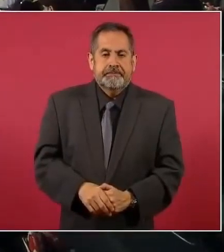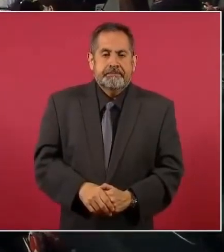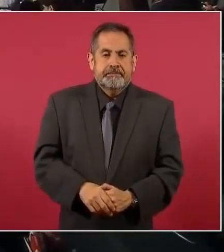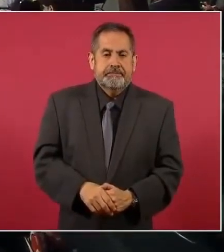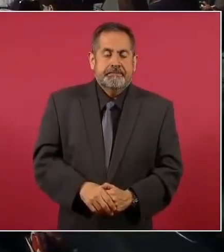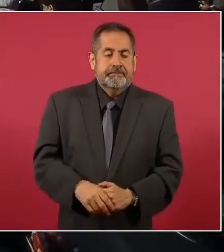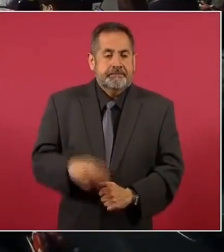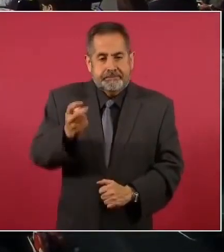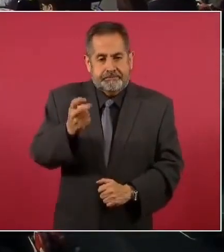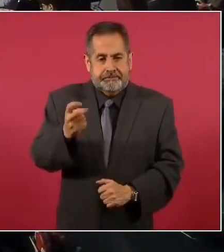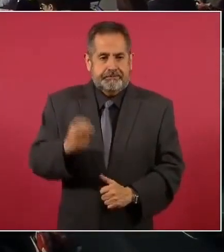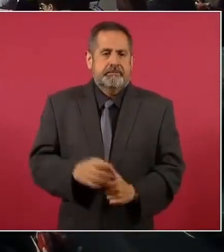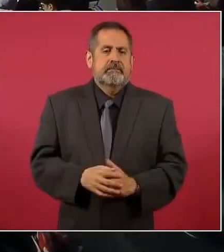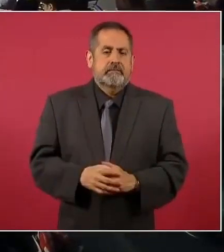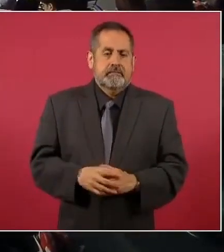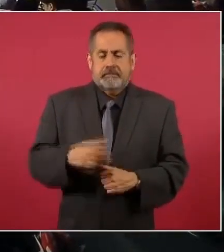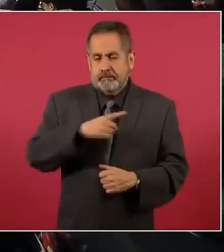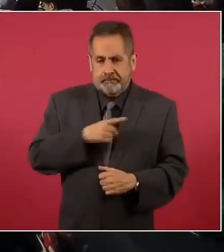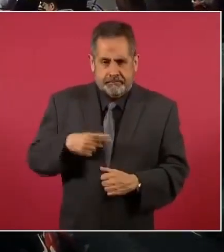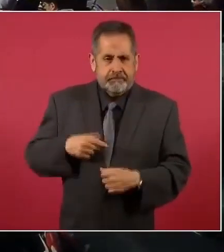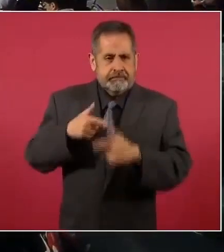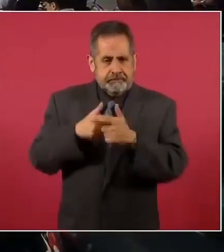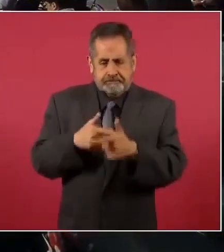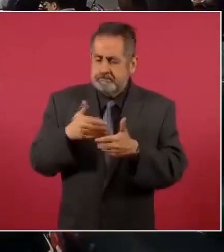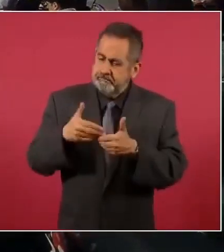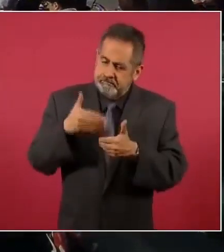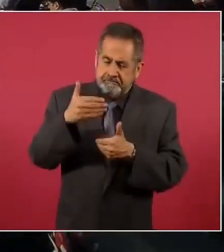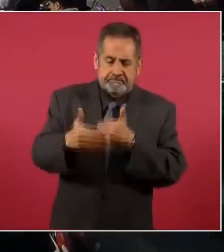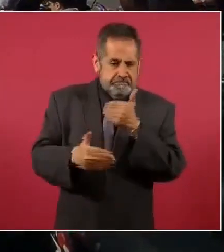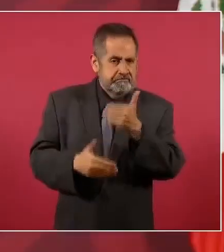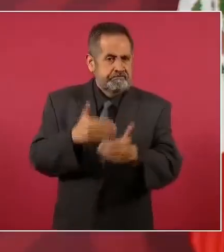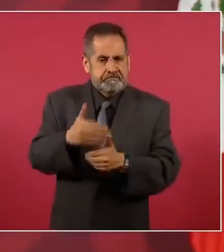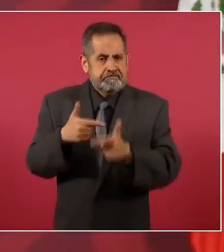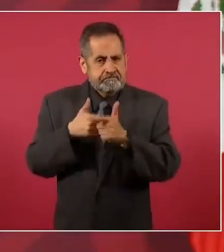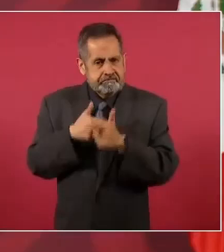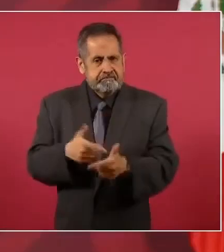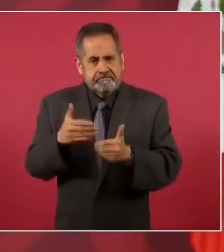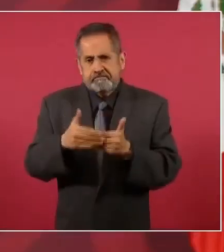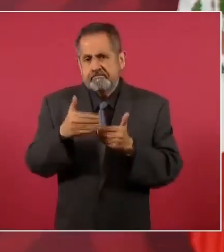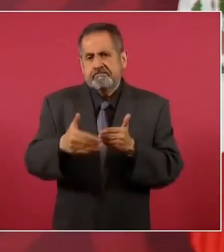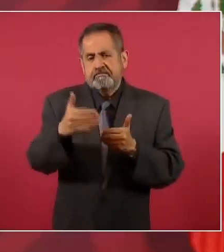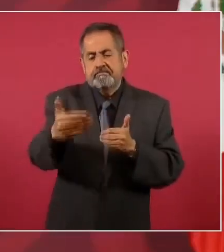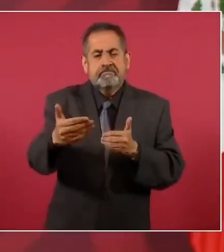Entonces, por eso hay que seguir adelante